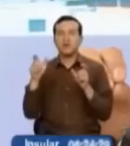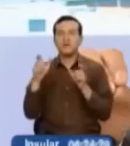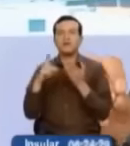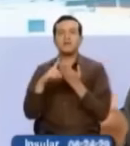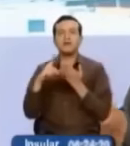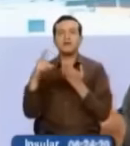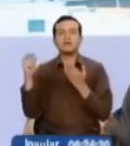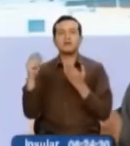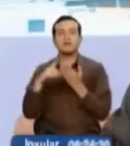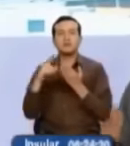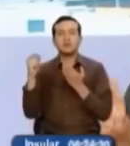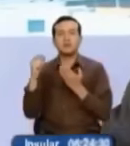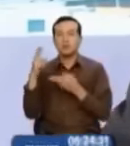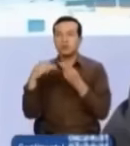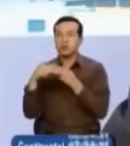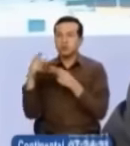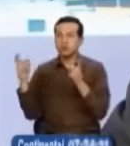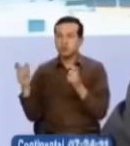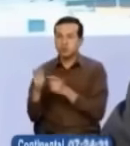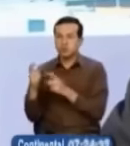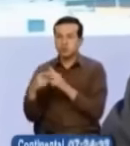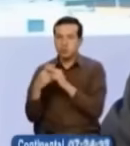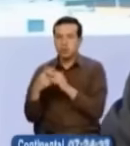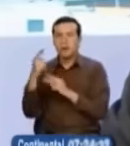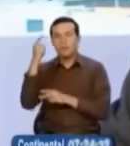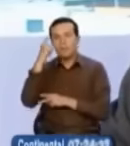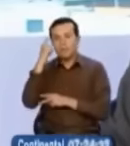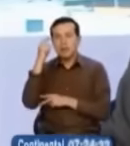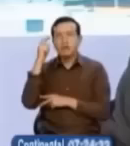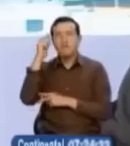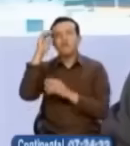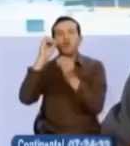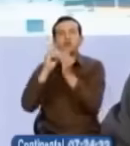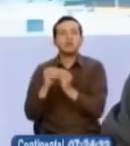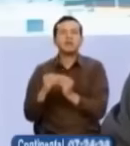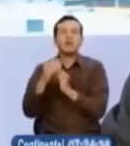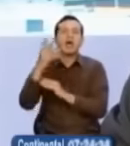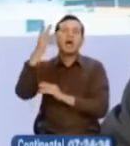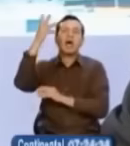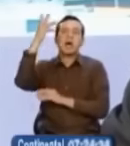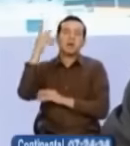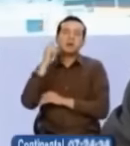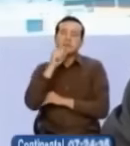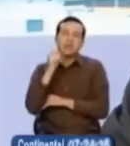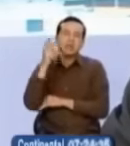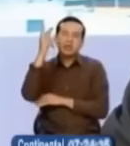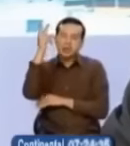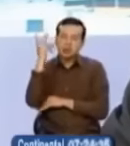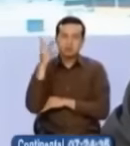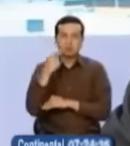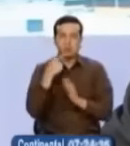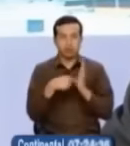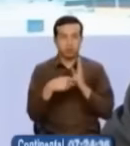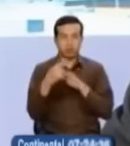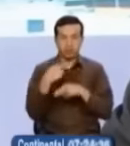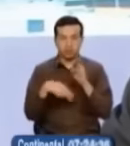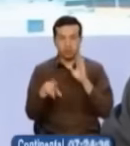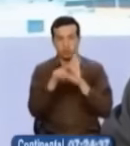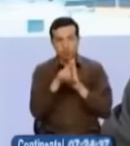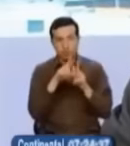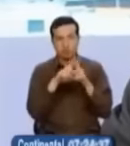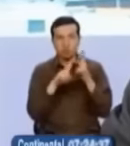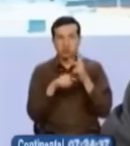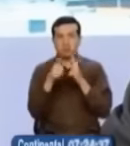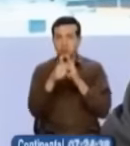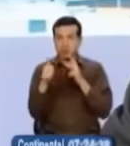financiamiento al microcrédito de la economía popular. La Constitución, la Ley Orgánica de la Economía Popular y Solidaria,